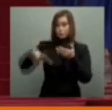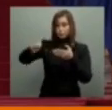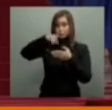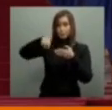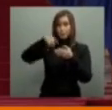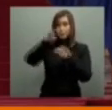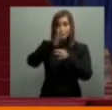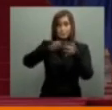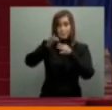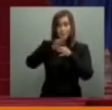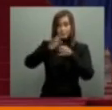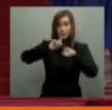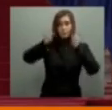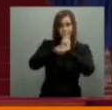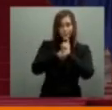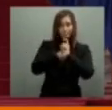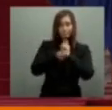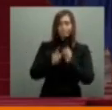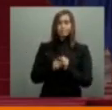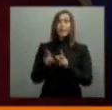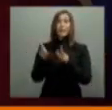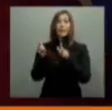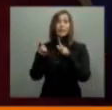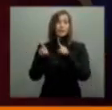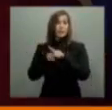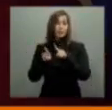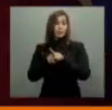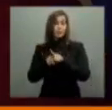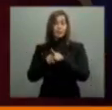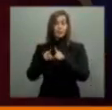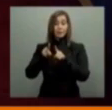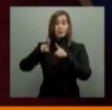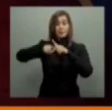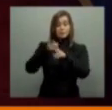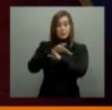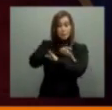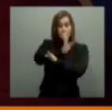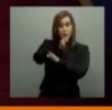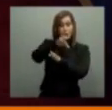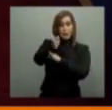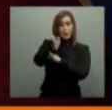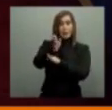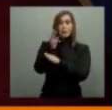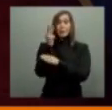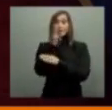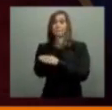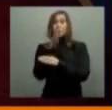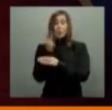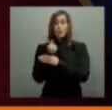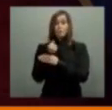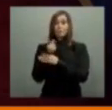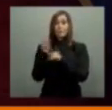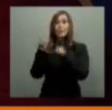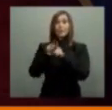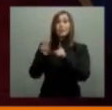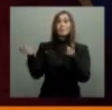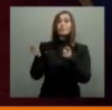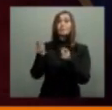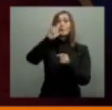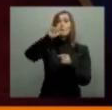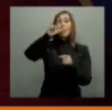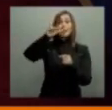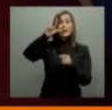bagaje político ni la comprensión política aunque solo que no tiene la capacidad cuando se convirtió en